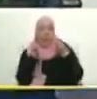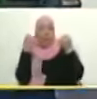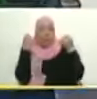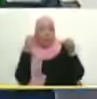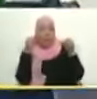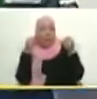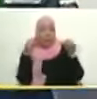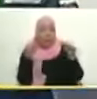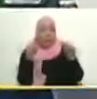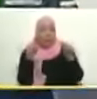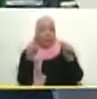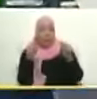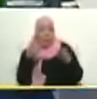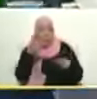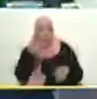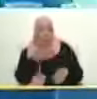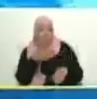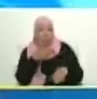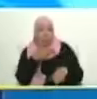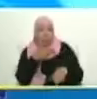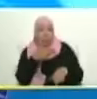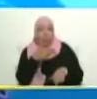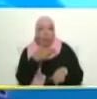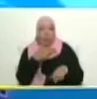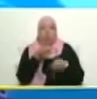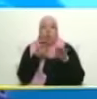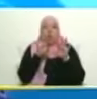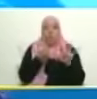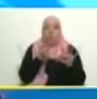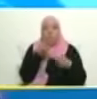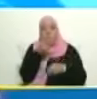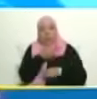Practicamos pistola. 9 milímetros.